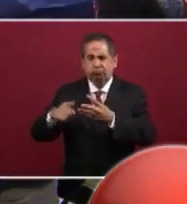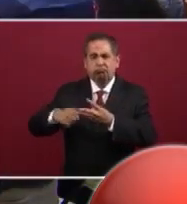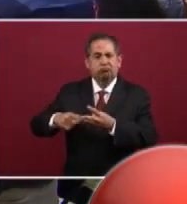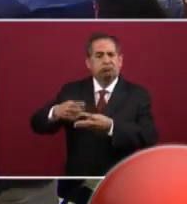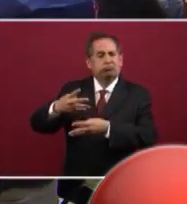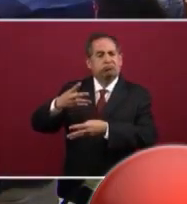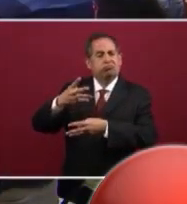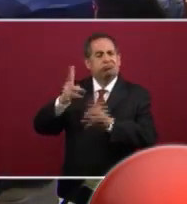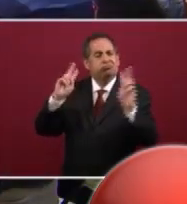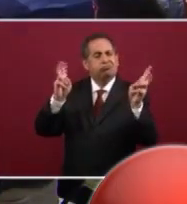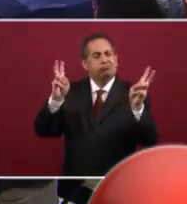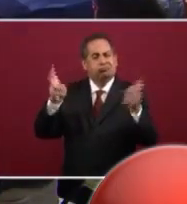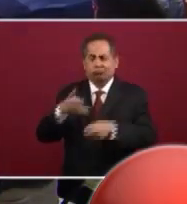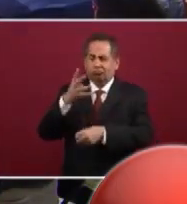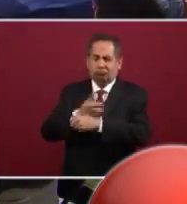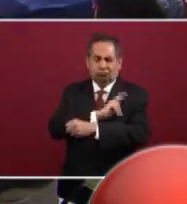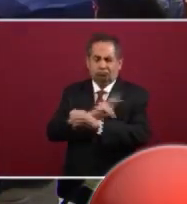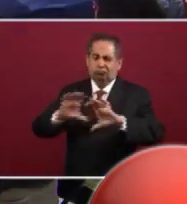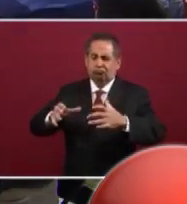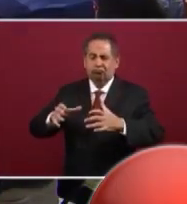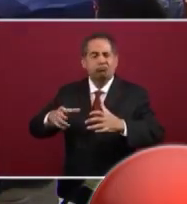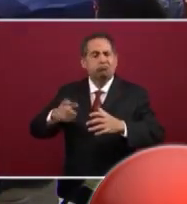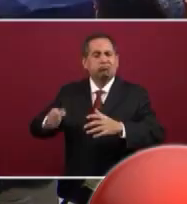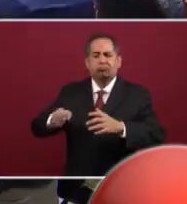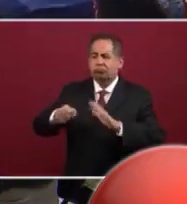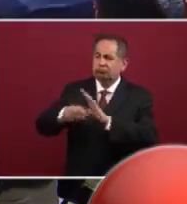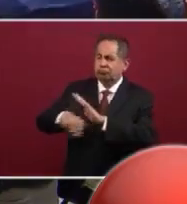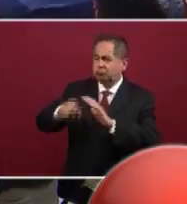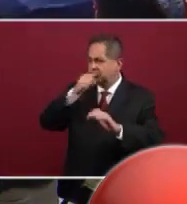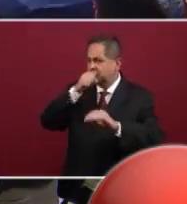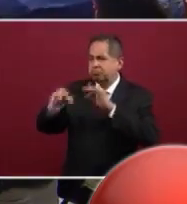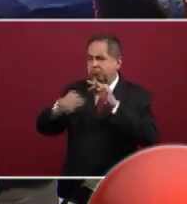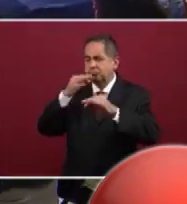Estado, y si no hay una prensa